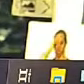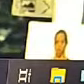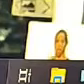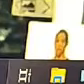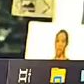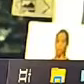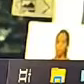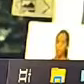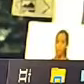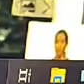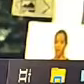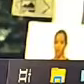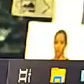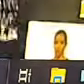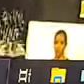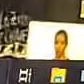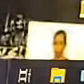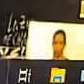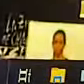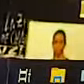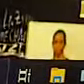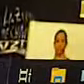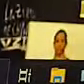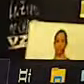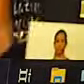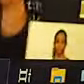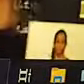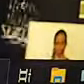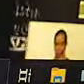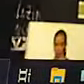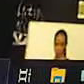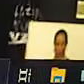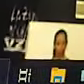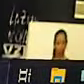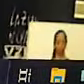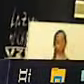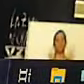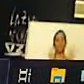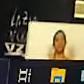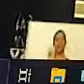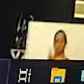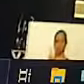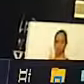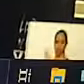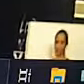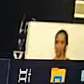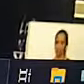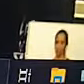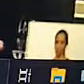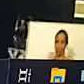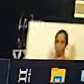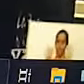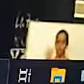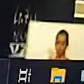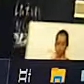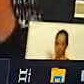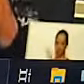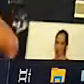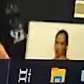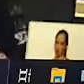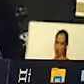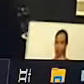elecciones. Vamos con la siguiente noticia. Ya no tenemos más noticias. 10 y 12 de la noche. 10 y 12 de la noche.